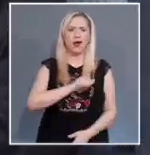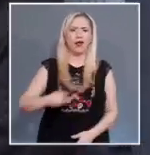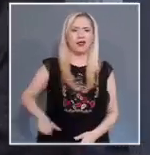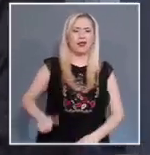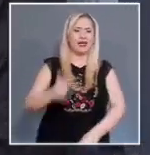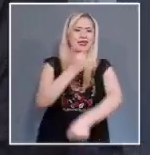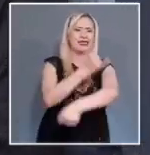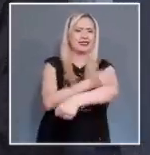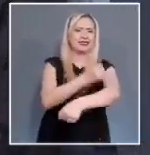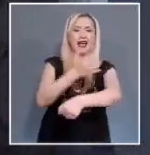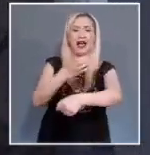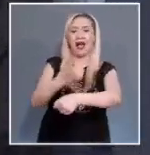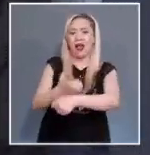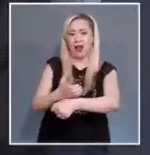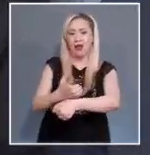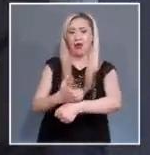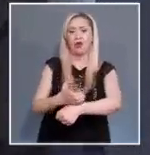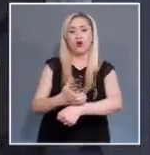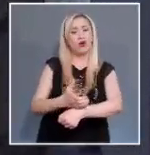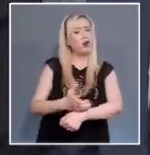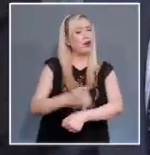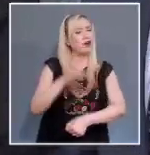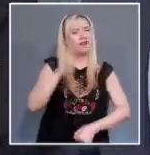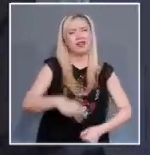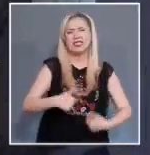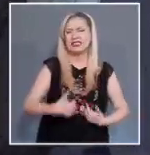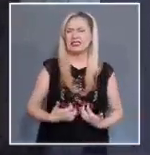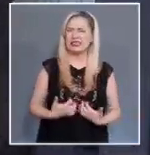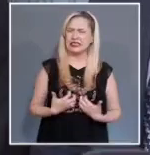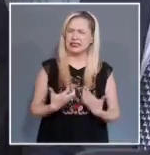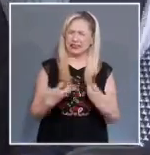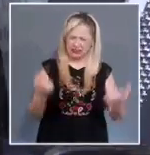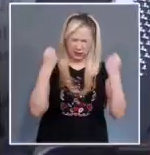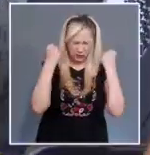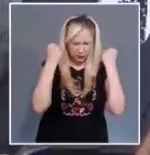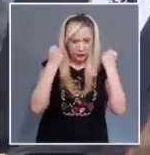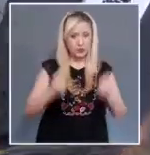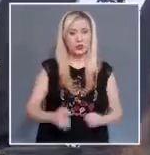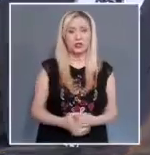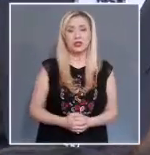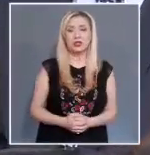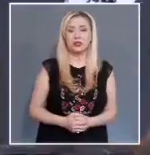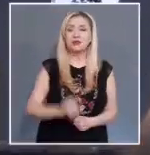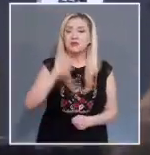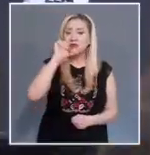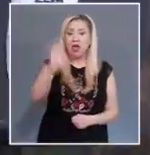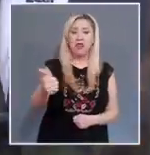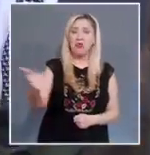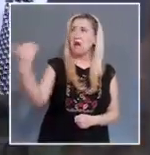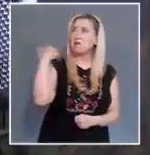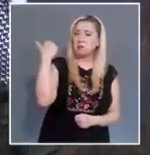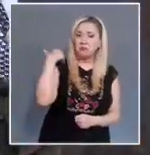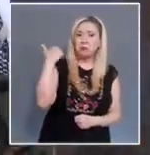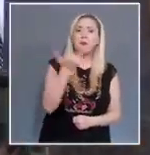verdad estoy tan furiosa. En ningún momento se ha acercado a mí a darme el pésame.